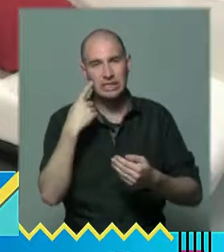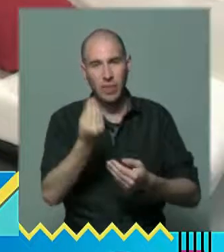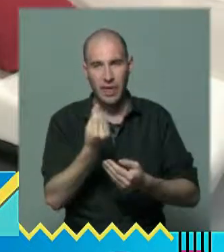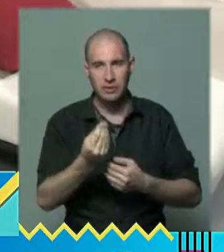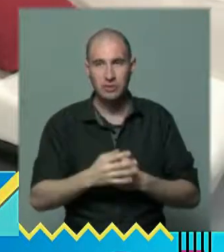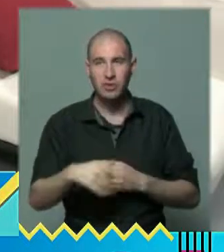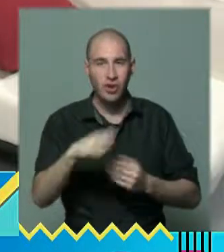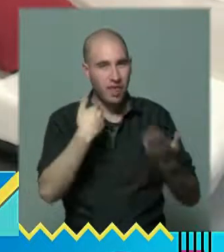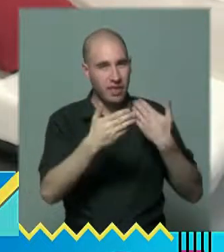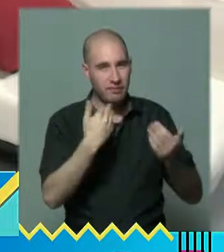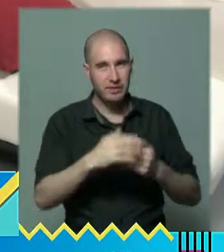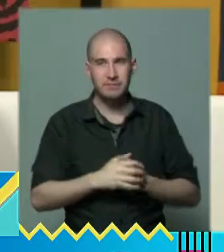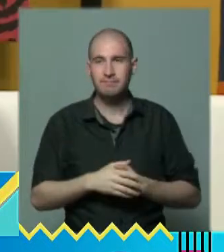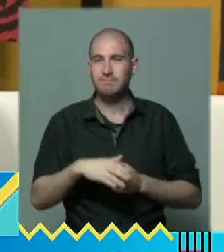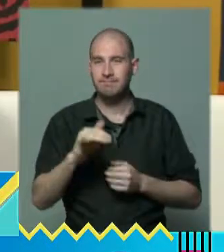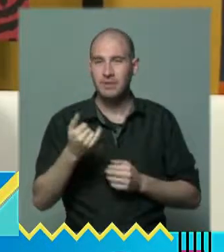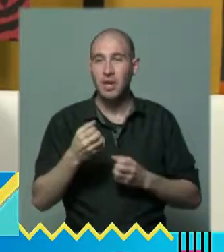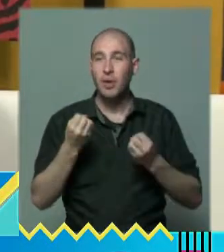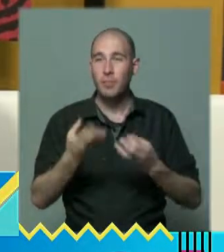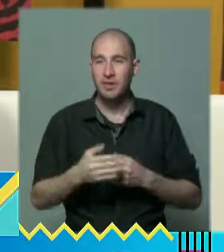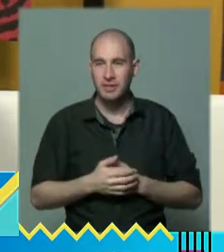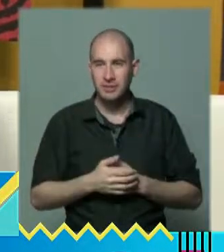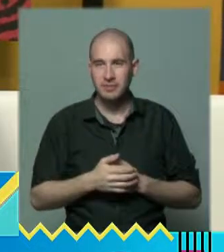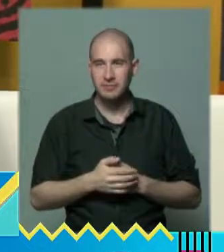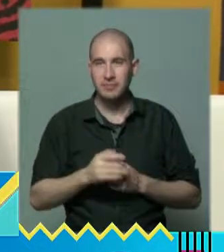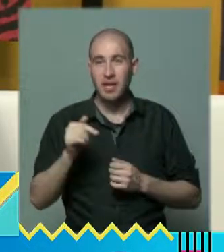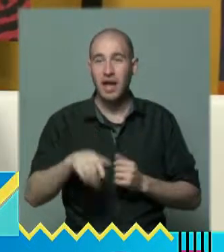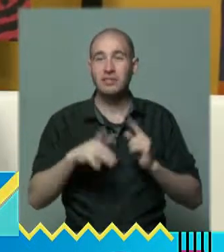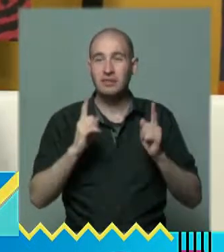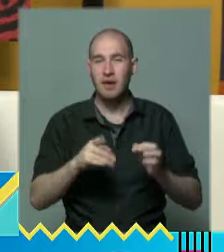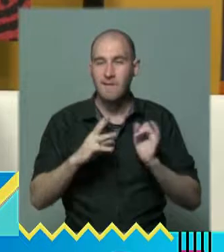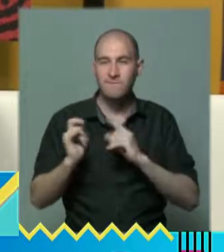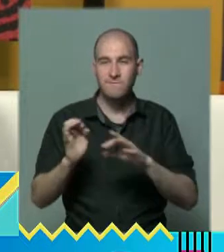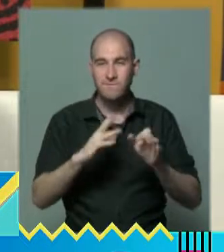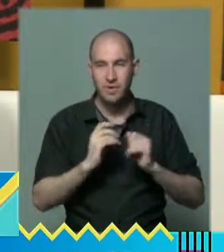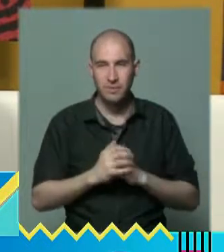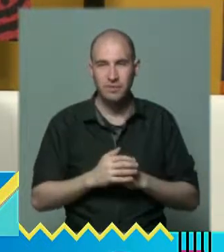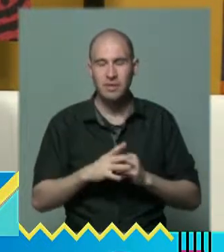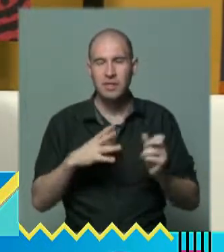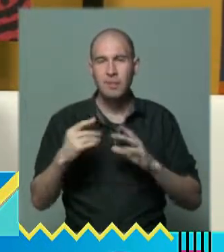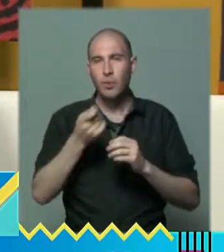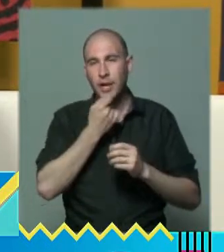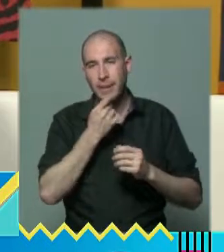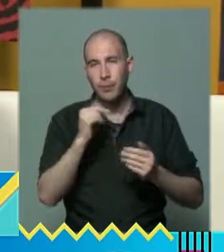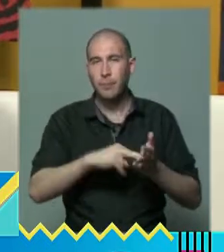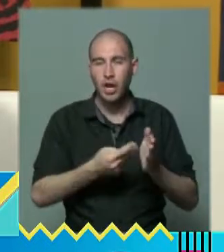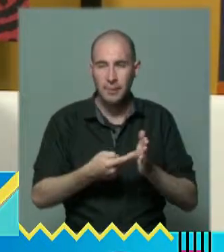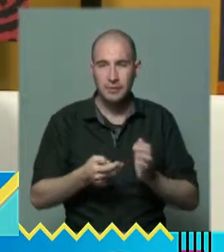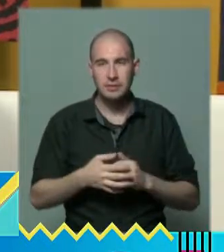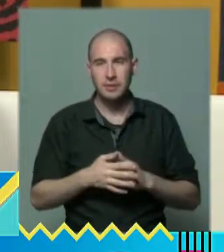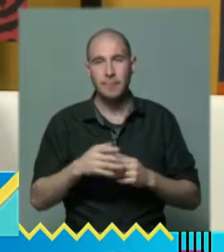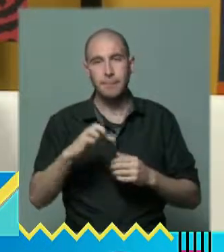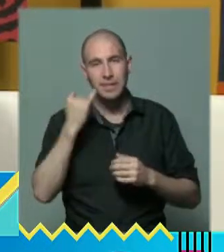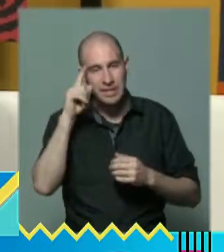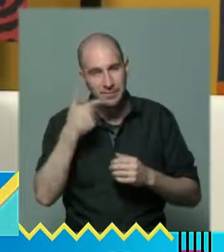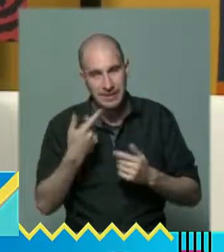algo que tenemos que debatir y charlar seguramente. Obviamente porque, bueno, esto tiene también repercusiones. Repercute, como decías vos, en las